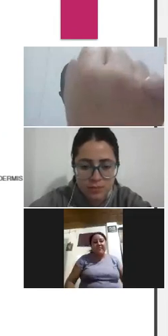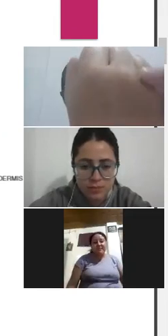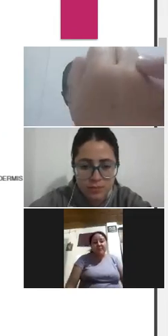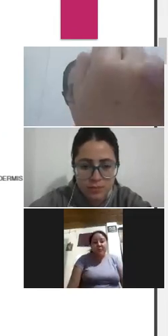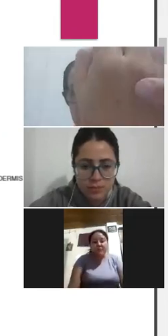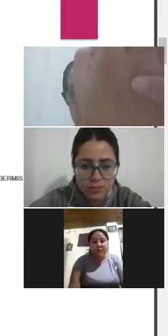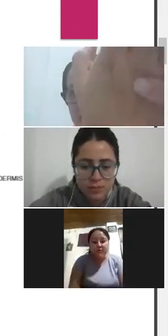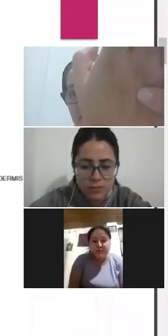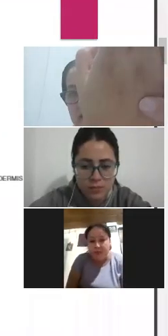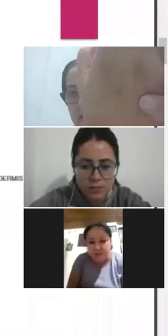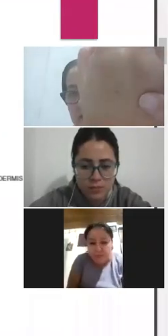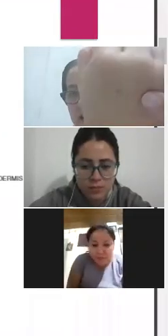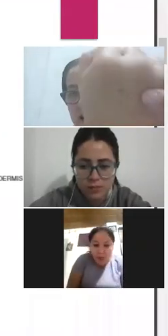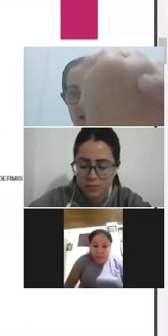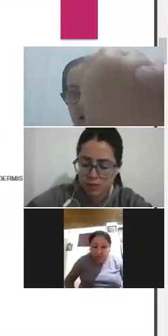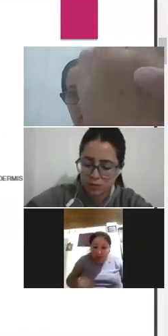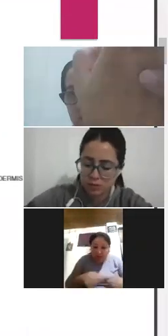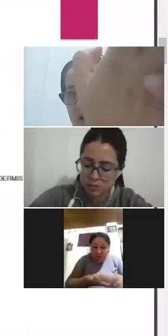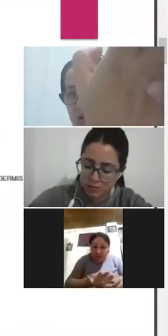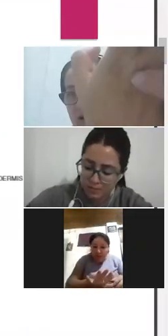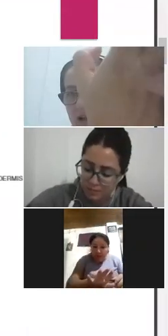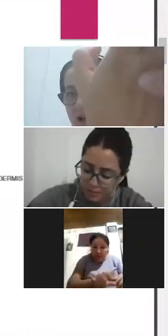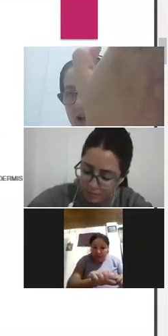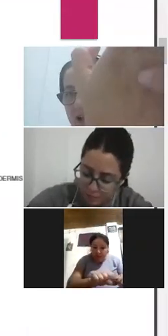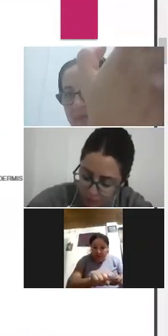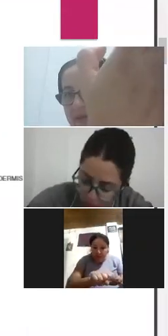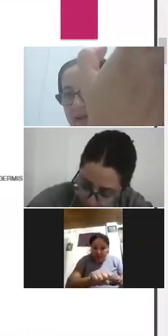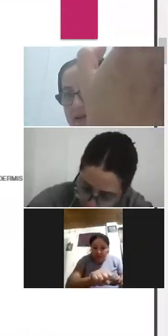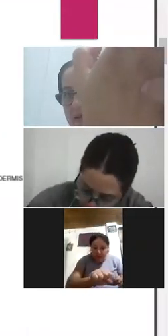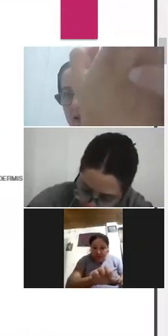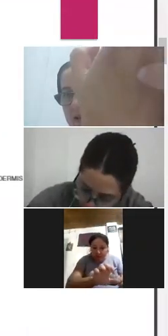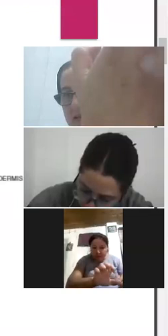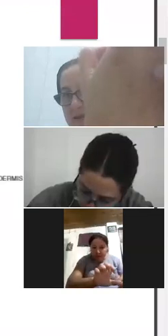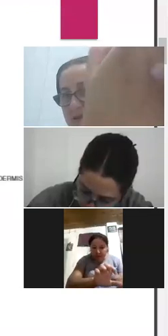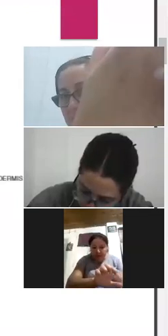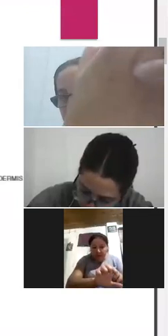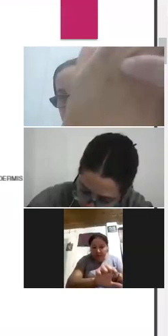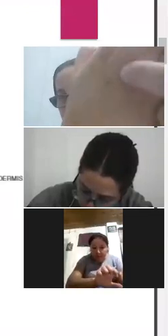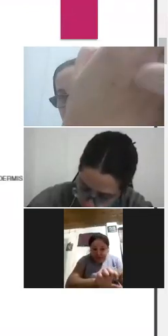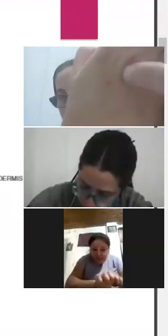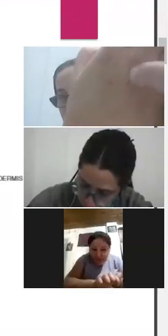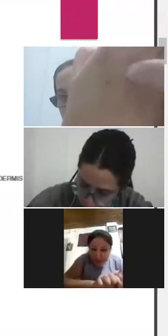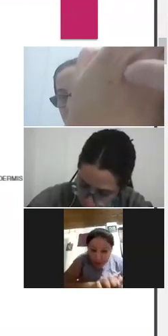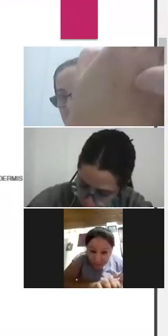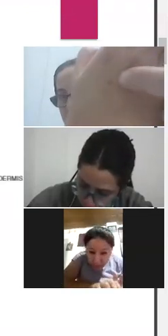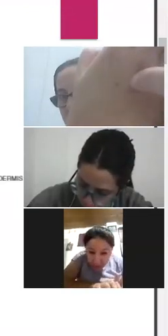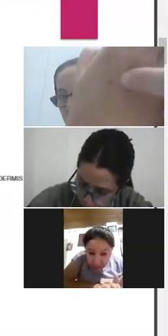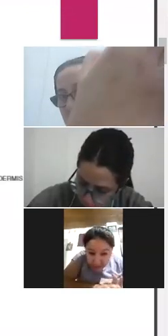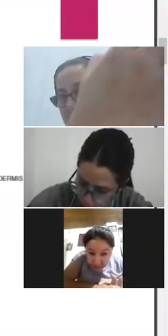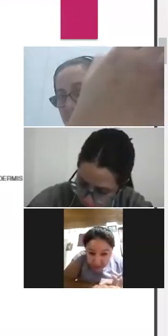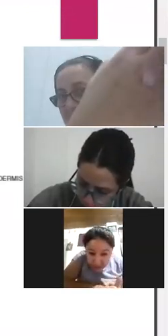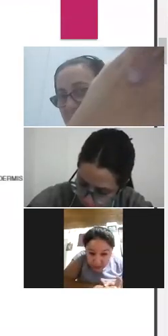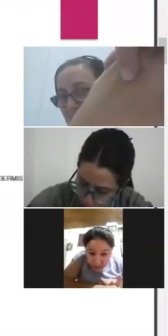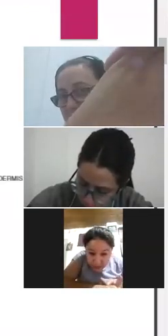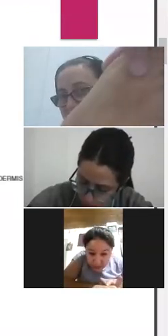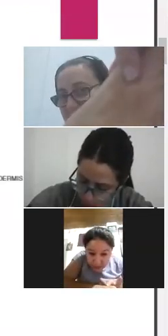ustedes alcanzan a visualizar que cuando hacemos este movimiento, acá se visualiza este pedacito